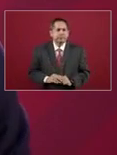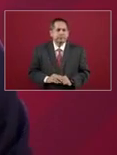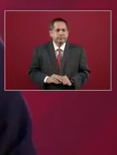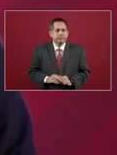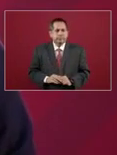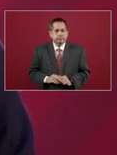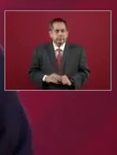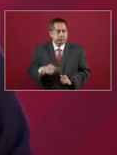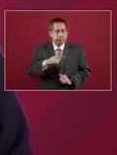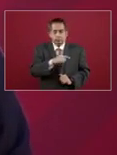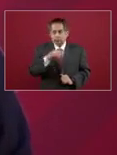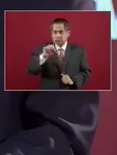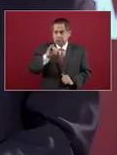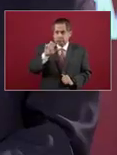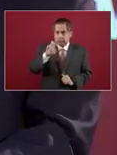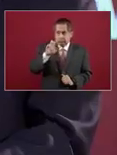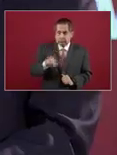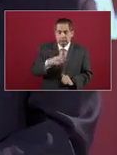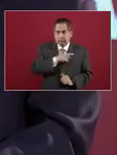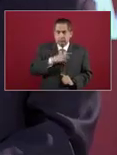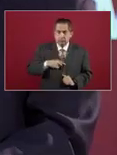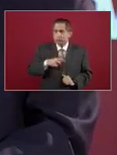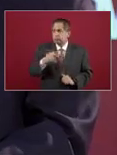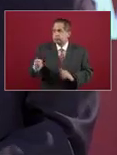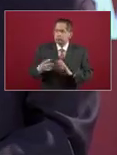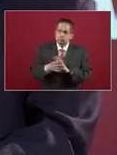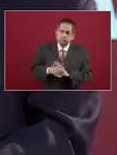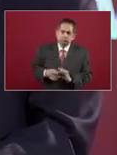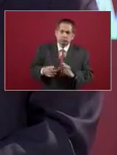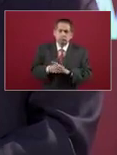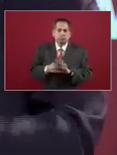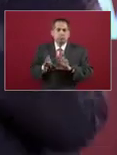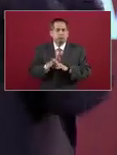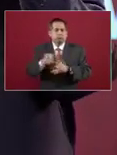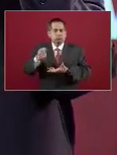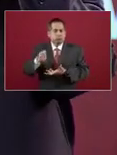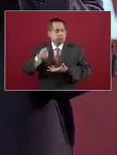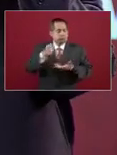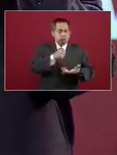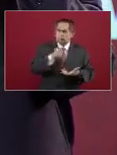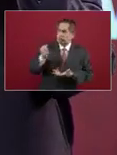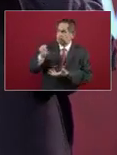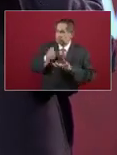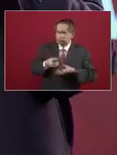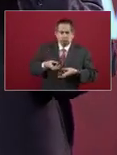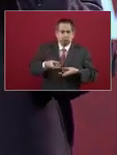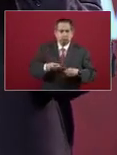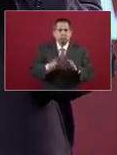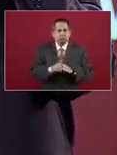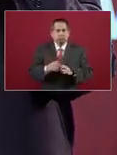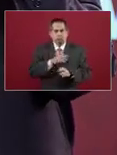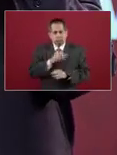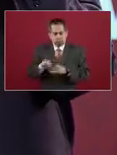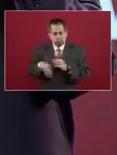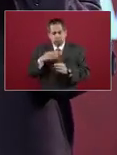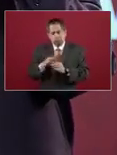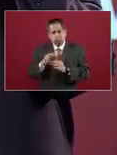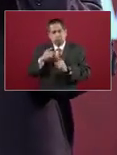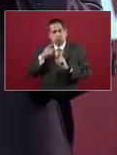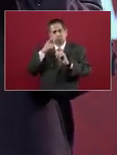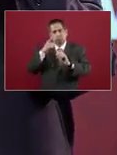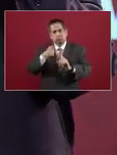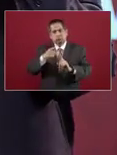El Poder Judicial tiene que explicar cómo se ejercieron esos fondos, si se cumplió con